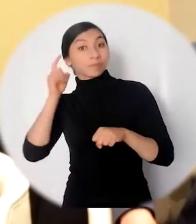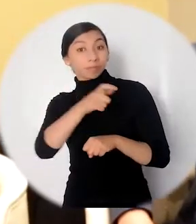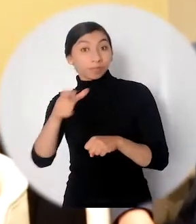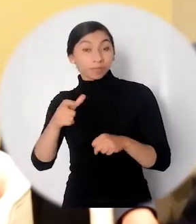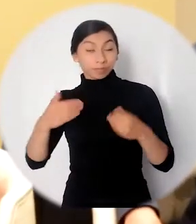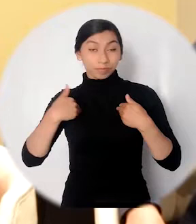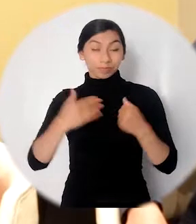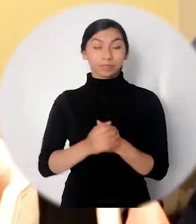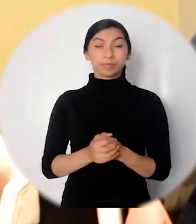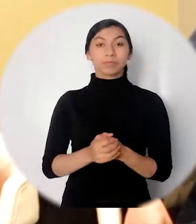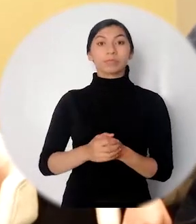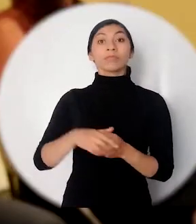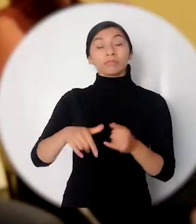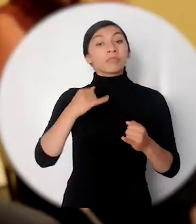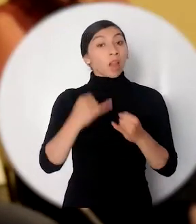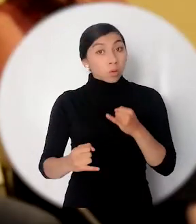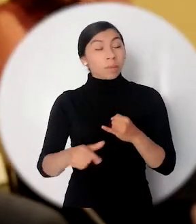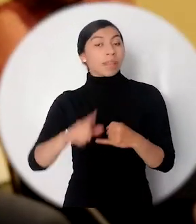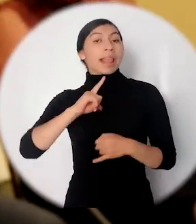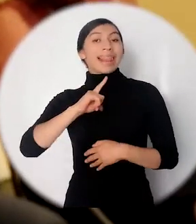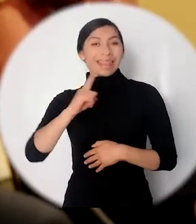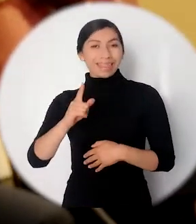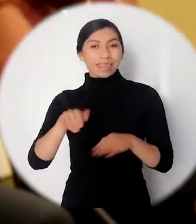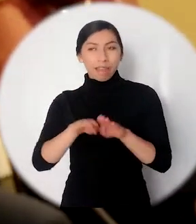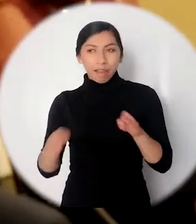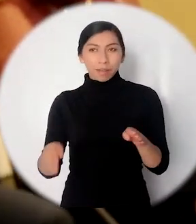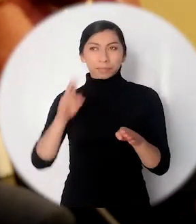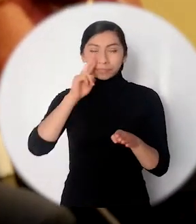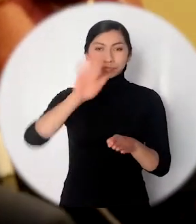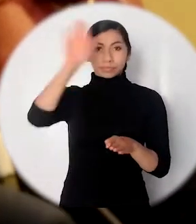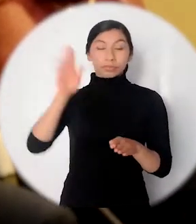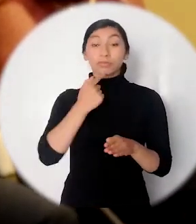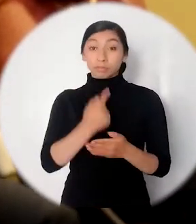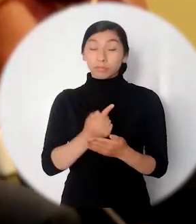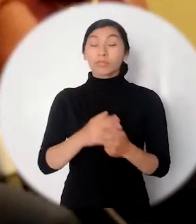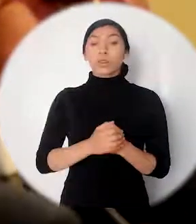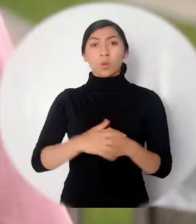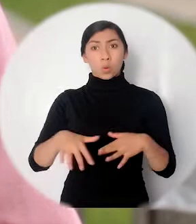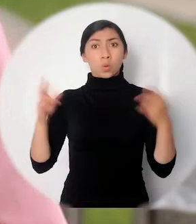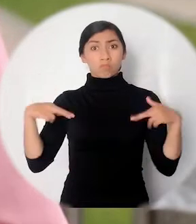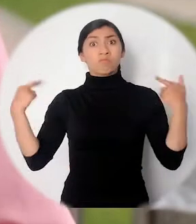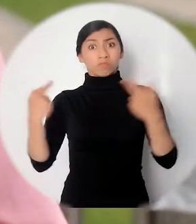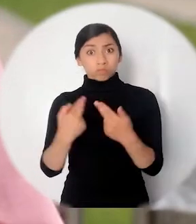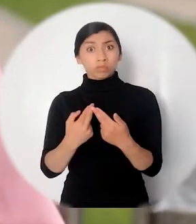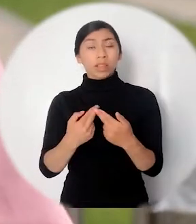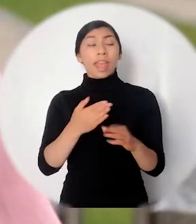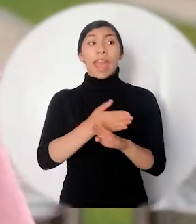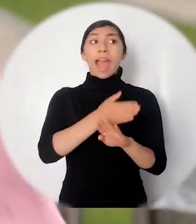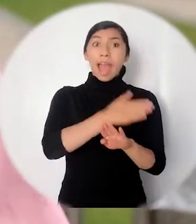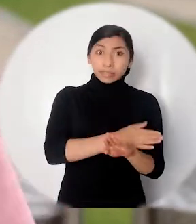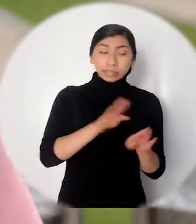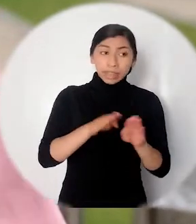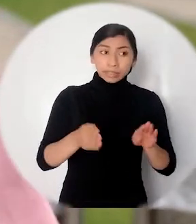sus departamentos. Finalmente, Orlando Burgos, coordinador de la Mesa Nacional de Víctimas, aseguró que las jornadas fueron lo que nosotros como Mesa